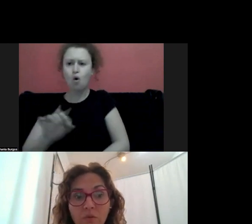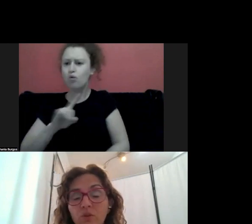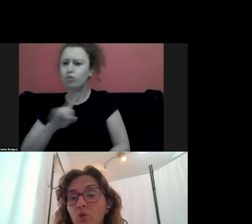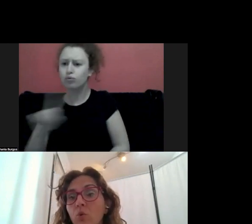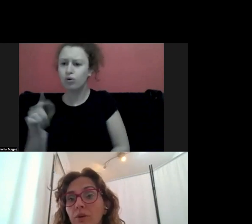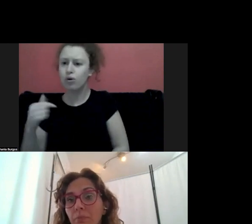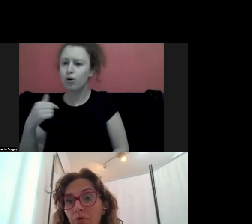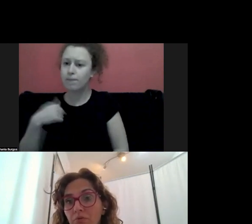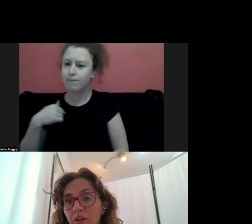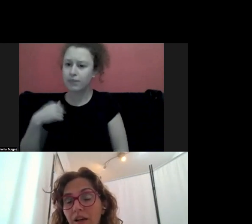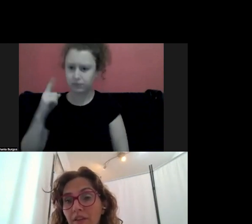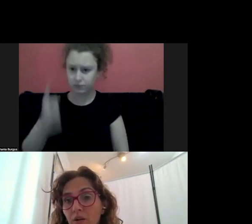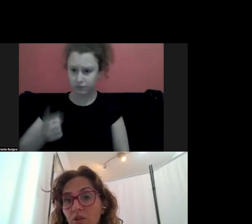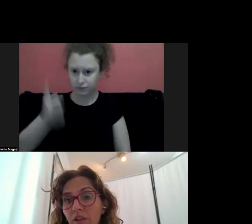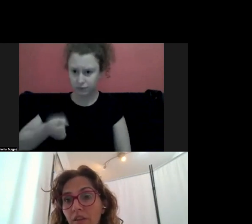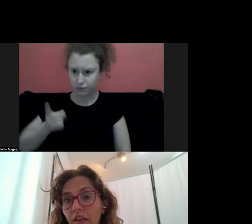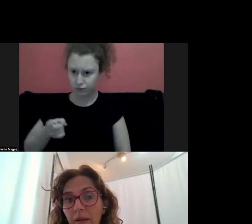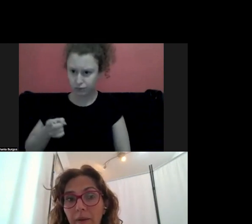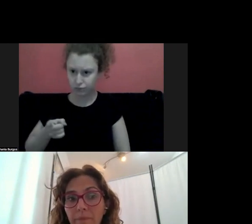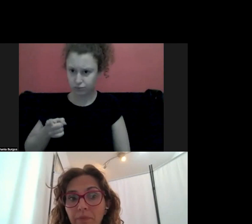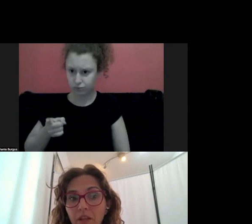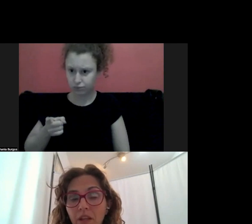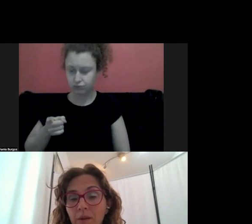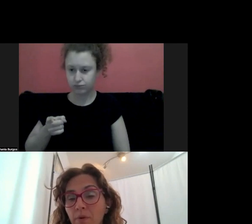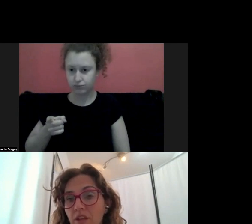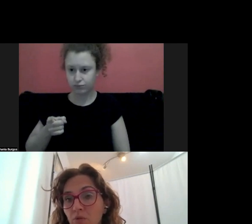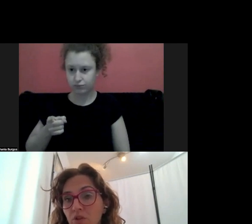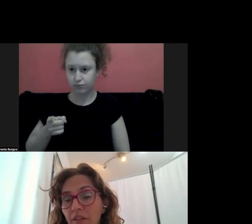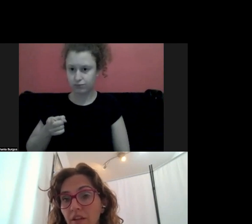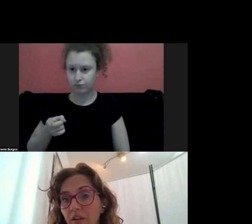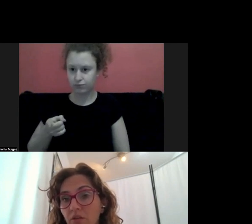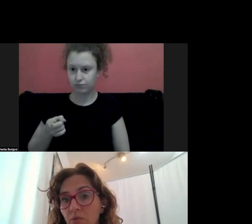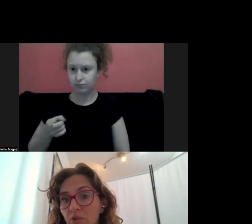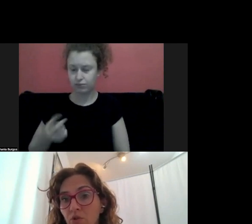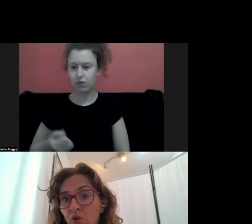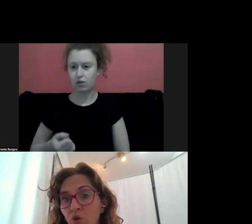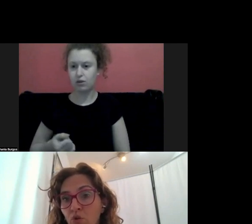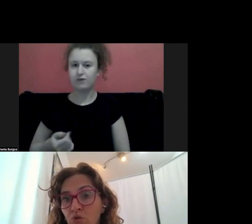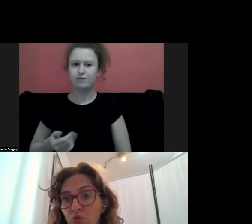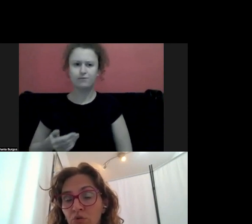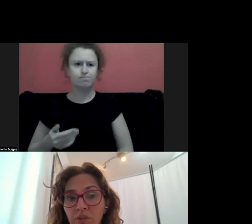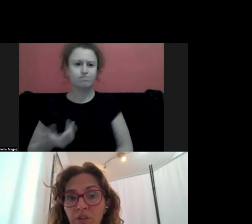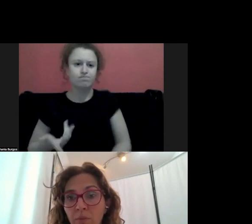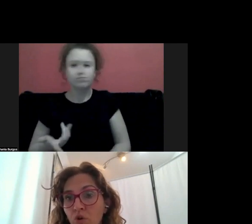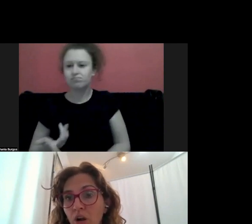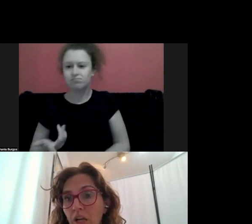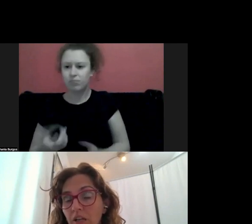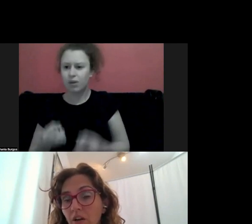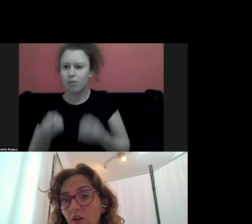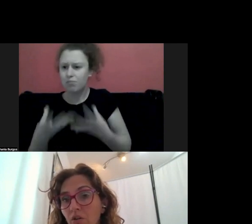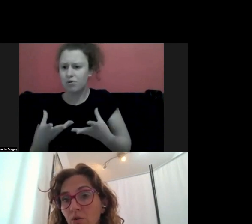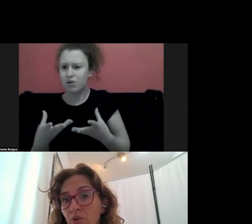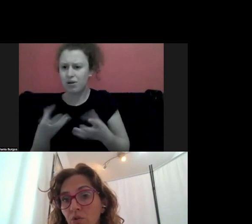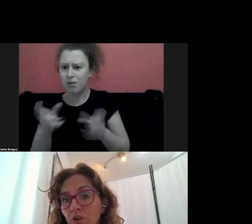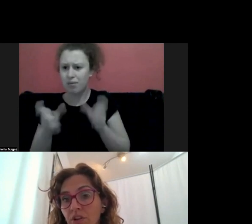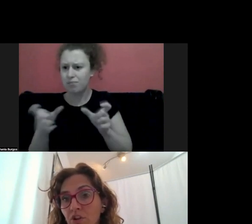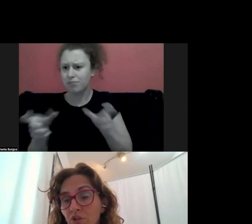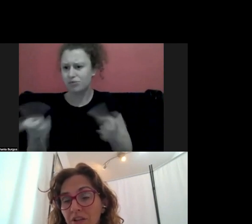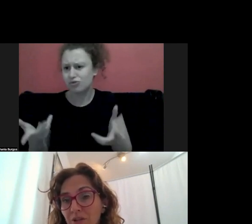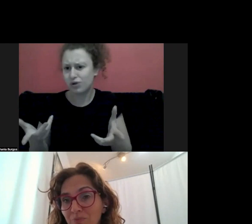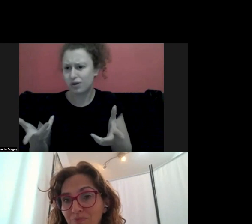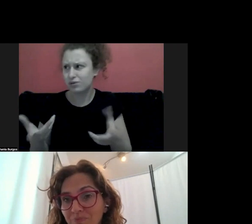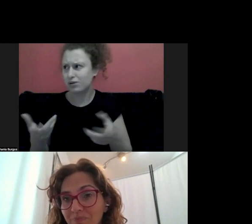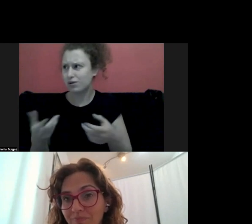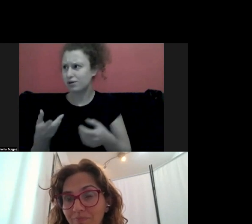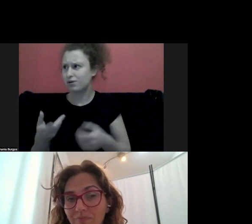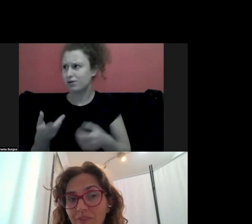parte de nuestro cuerpo. Nadie nos dice qué podemos hacer con nuestros ojos o nuestra boca o nuestros